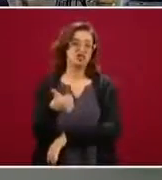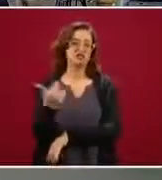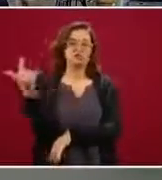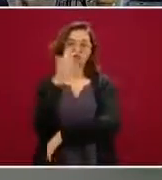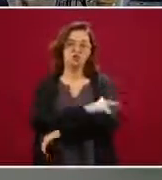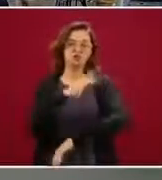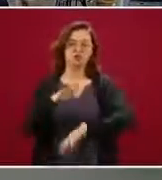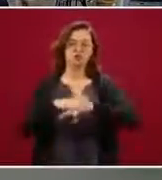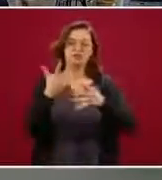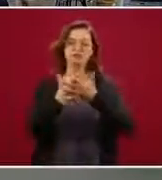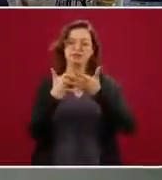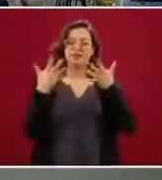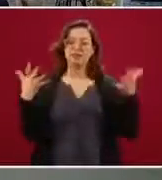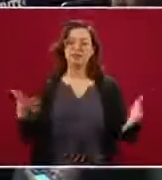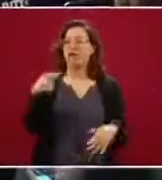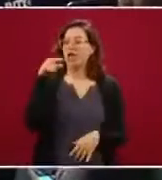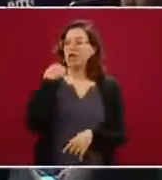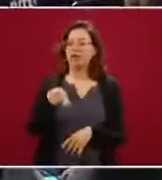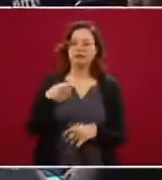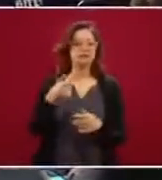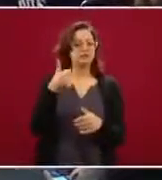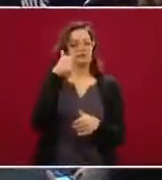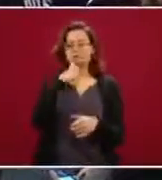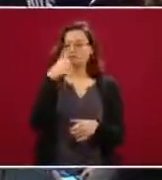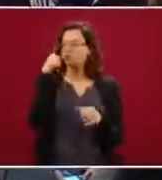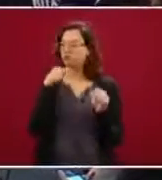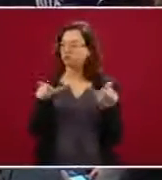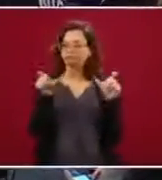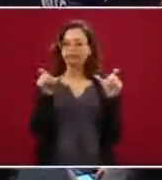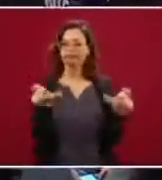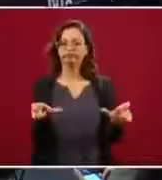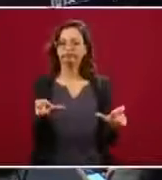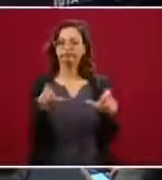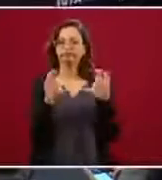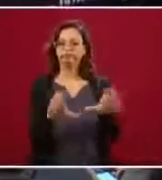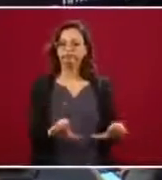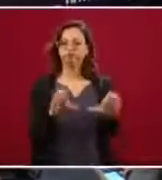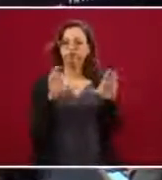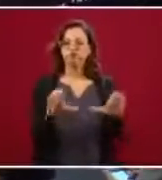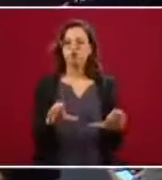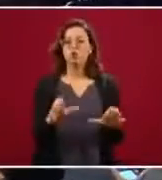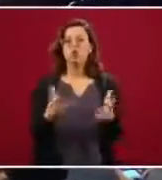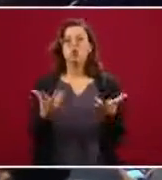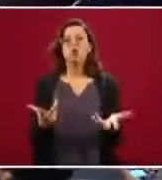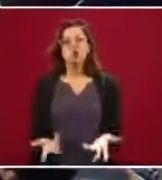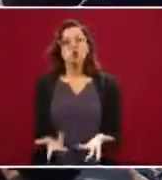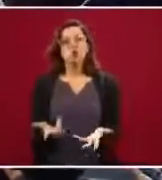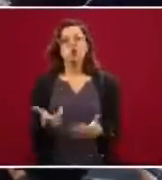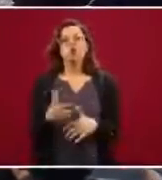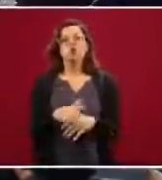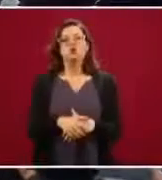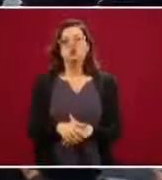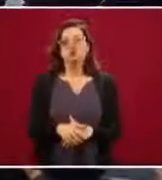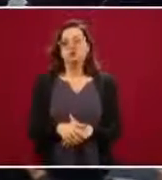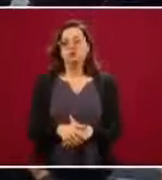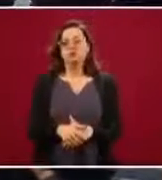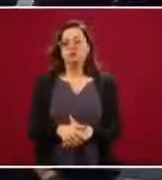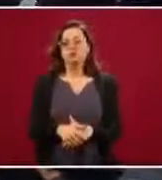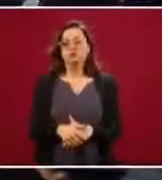que desde el principio fueron enfocados. Los filtros han existido desde